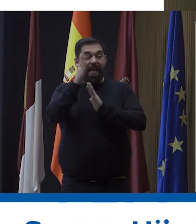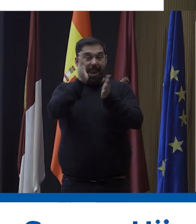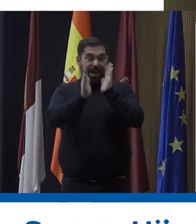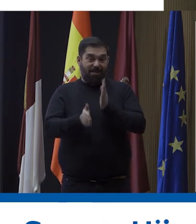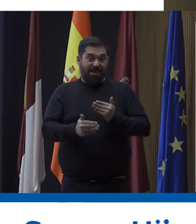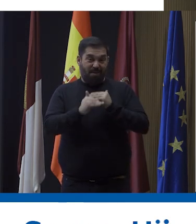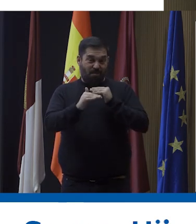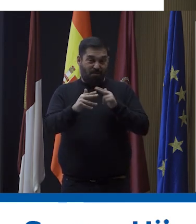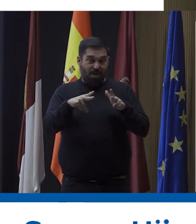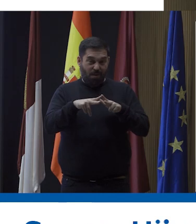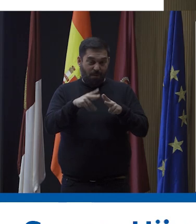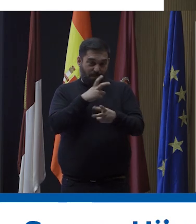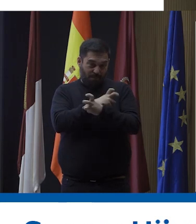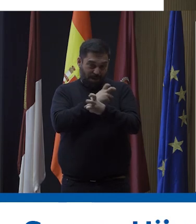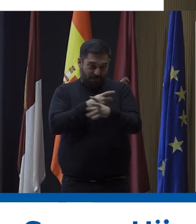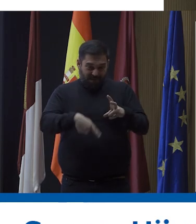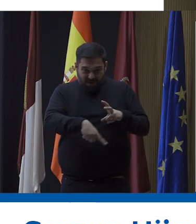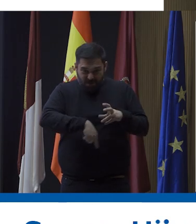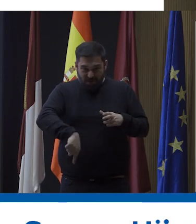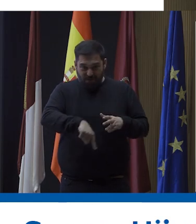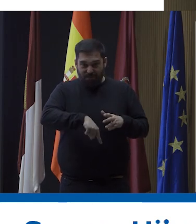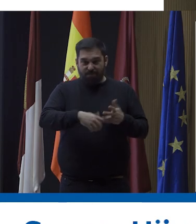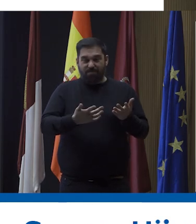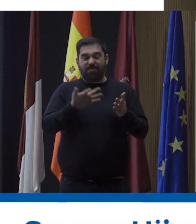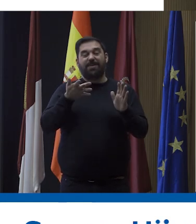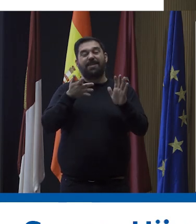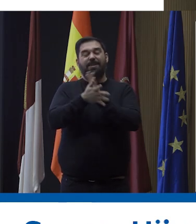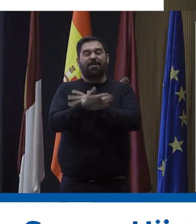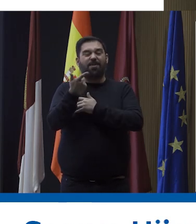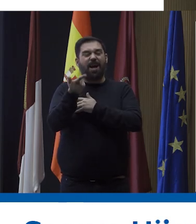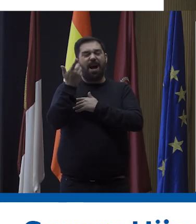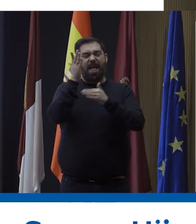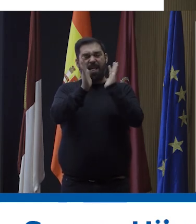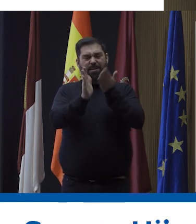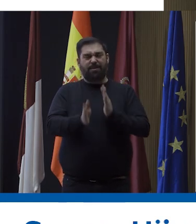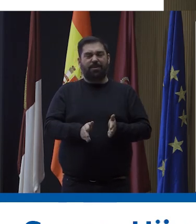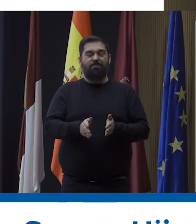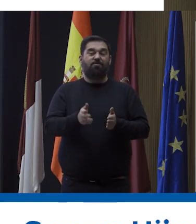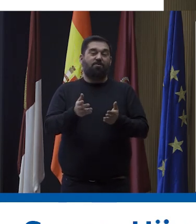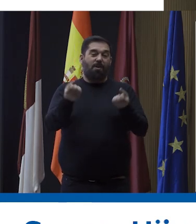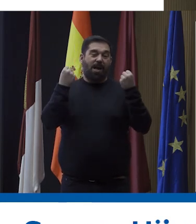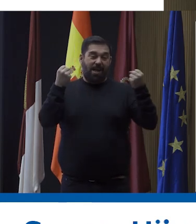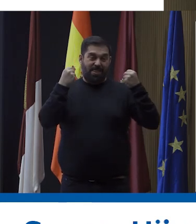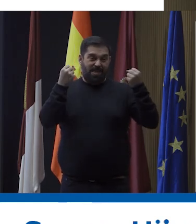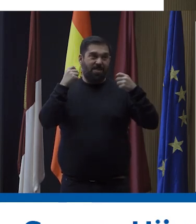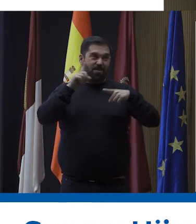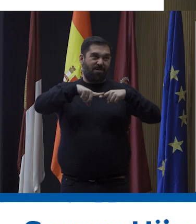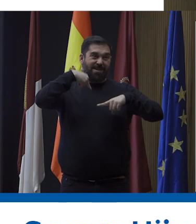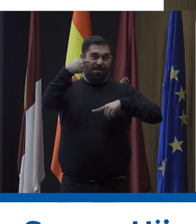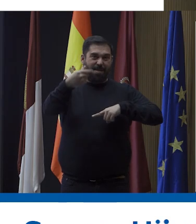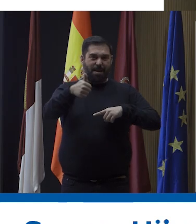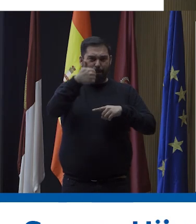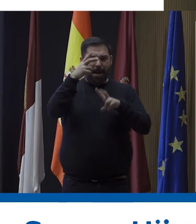del suelo pélvico, porque la rehabilitación no solamente es tratamiento de ejercicio, la rehabilitación va mucho más allá y es el